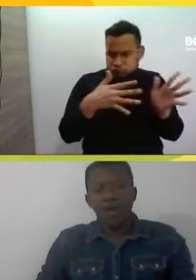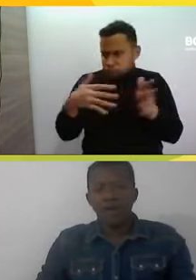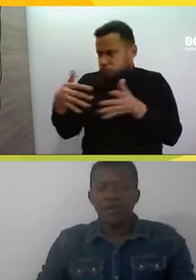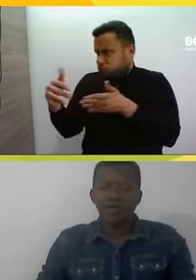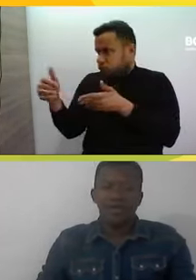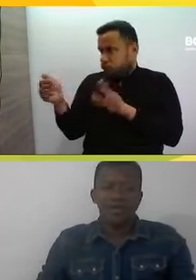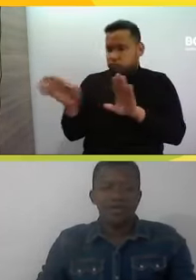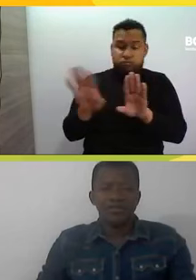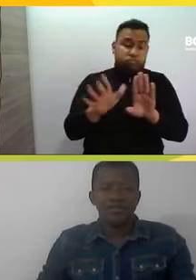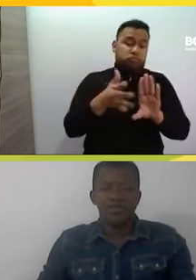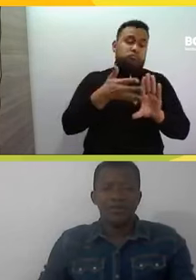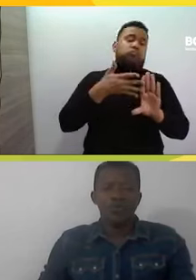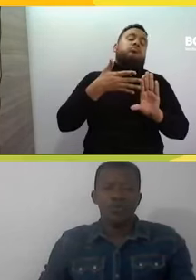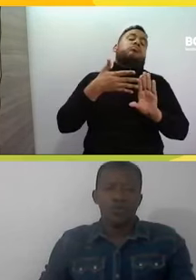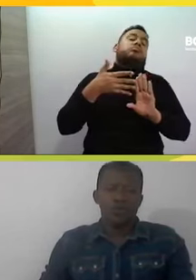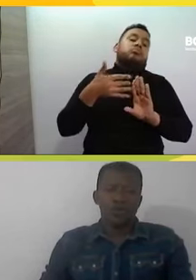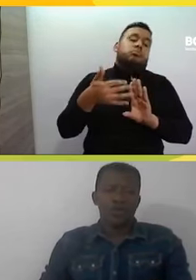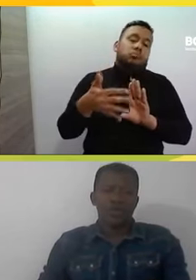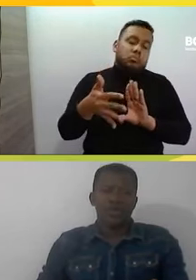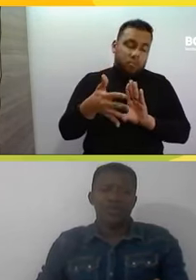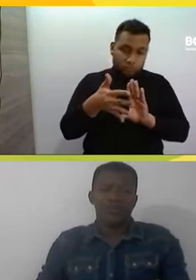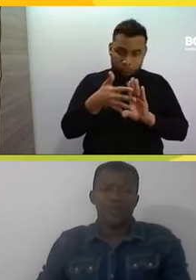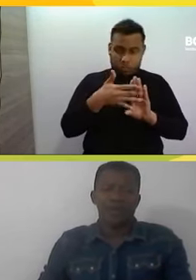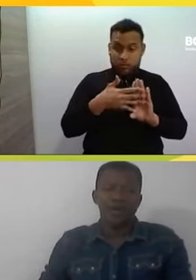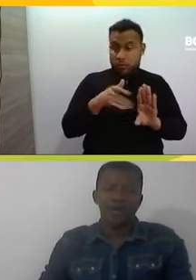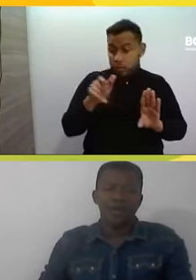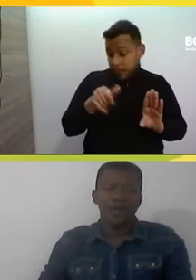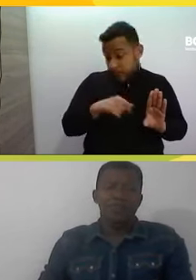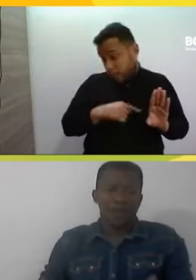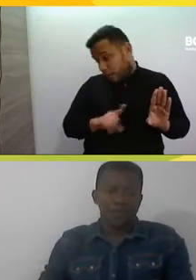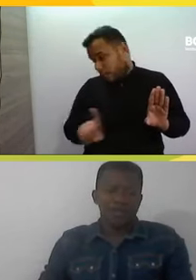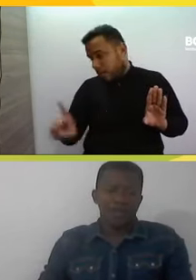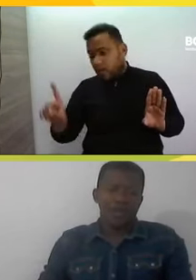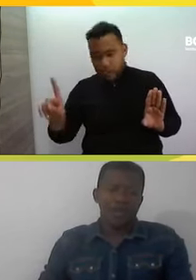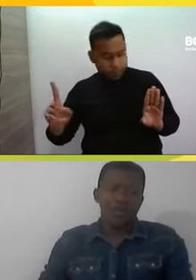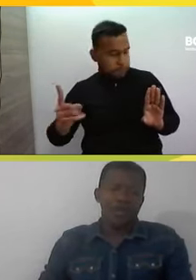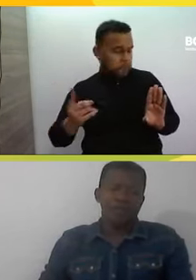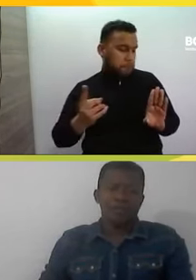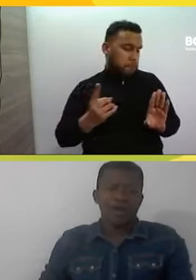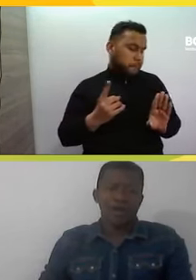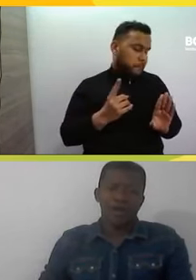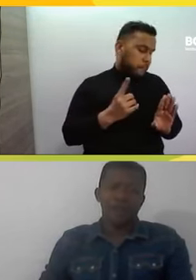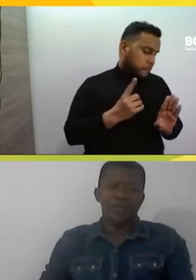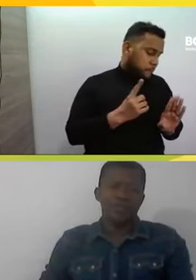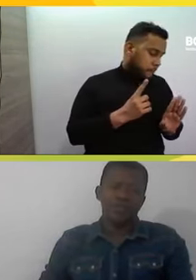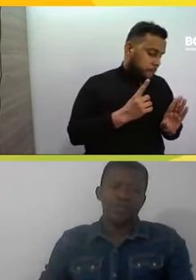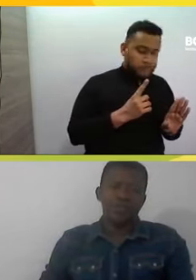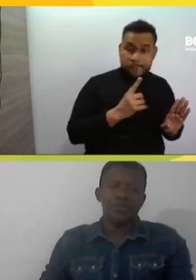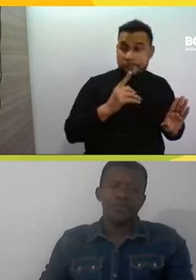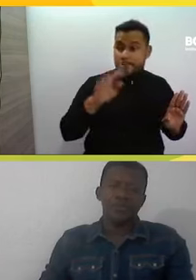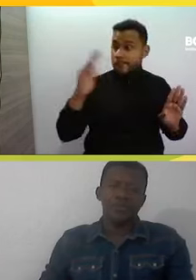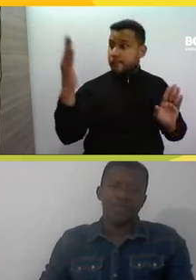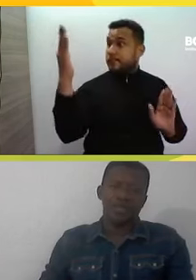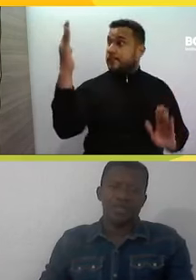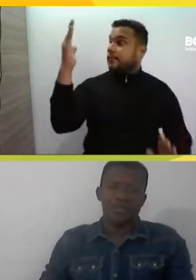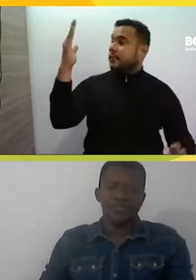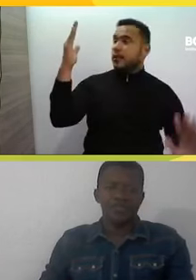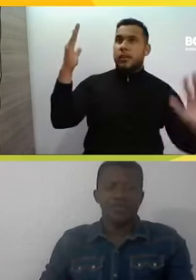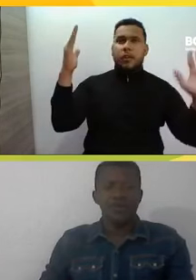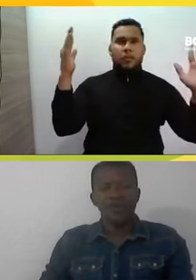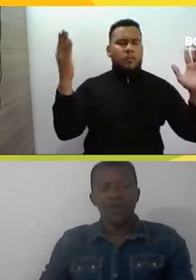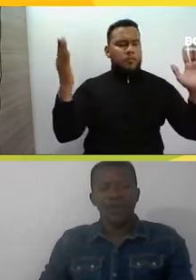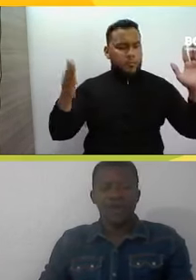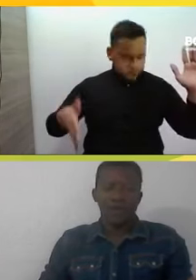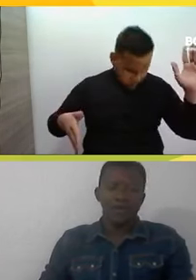como alguien que inseguro regresa. Perdieron las paredes su virtud de